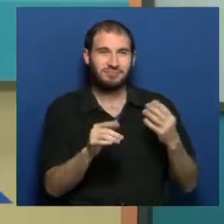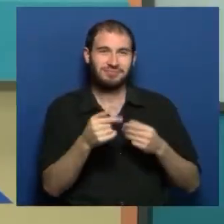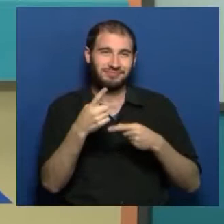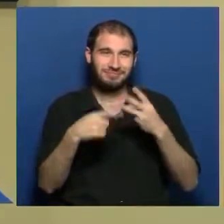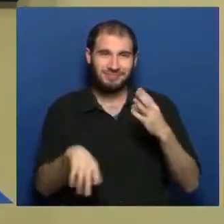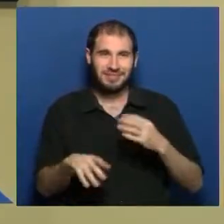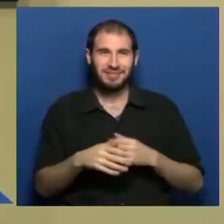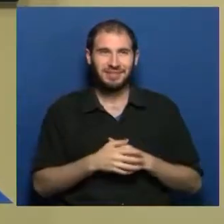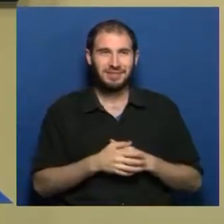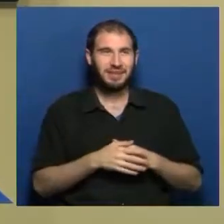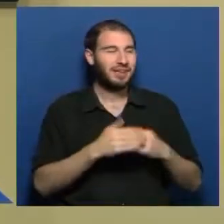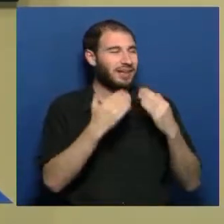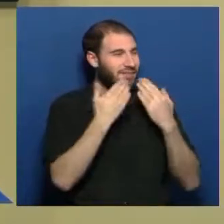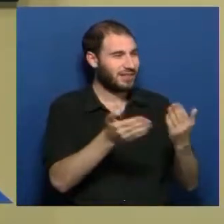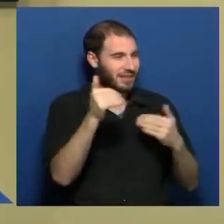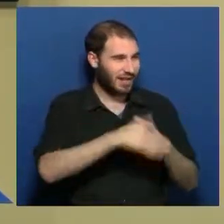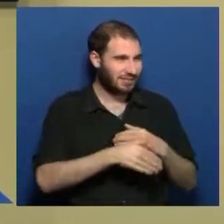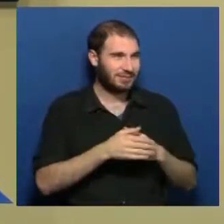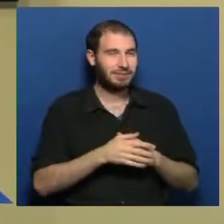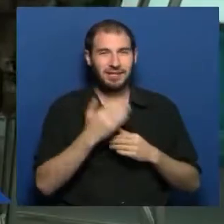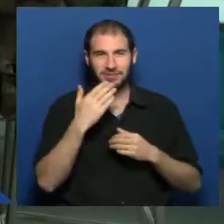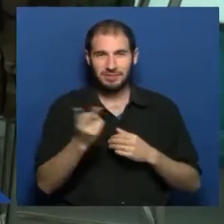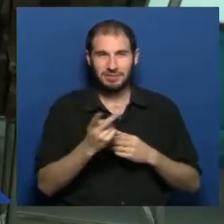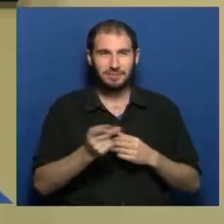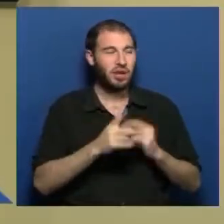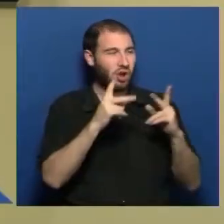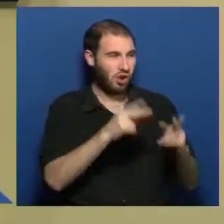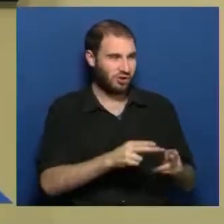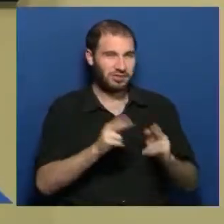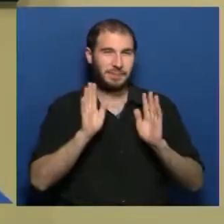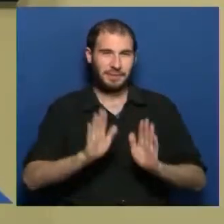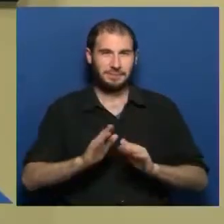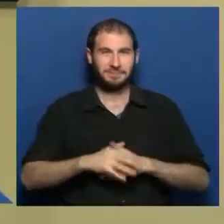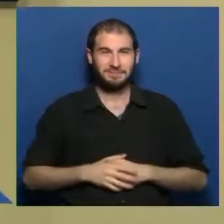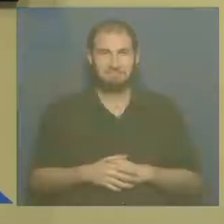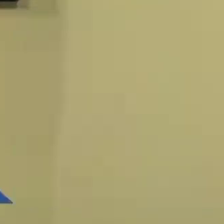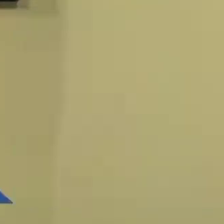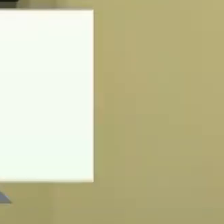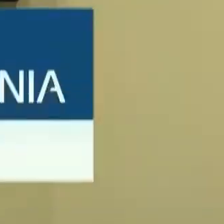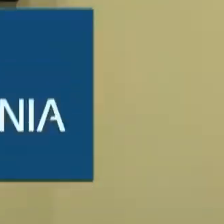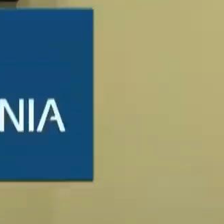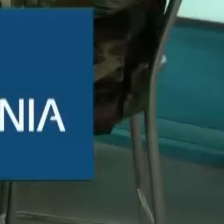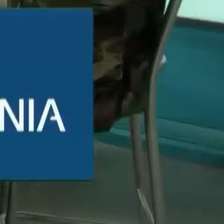Instalado. Chicos, gracias por venir. Ha sido un gusto. No, gracias a vos. Por favor, hacemos pausa, ya venimos con más.